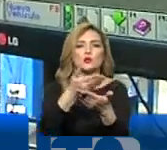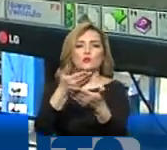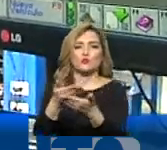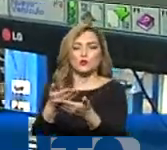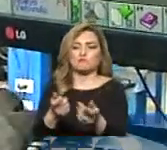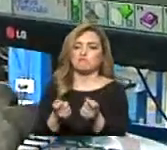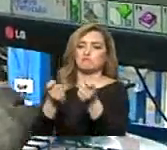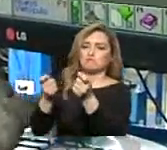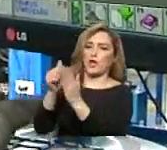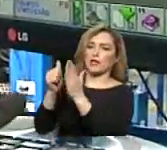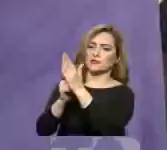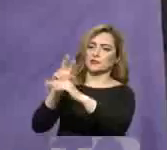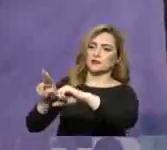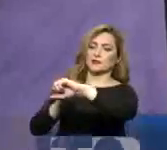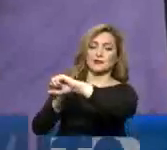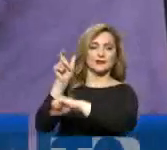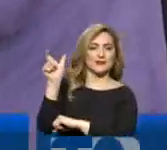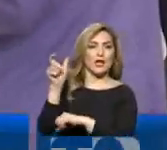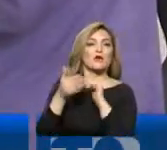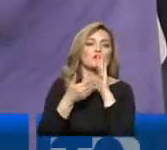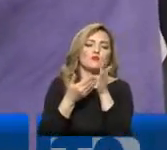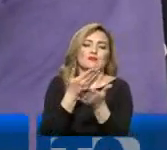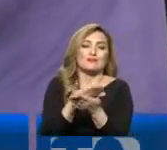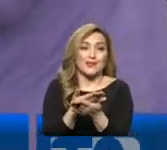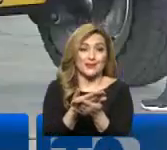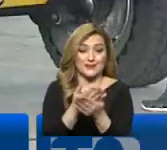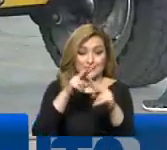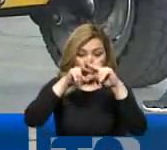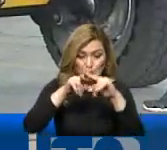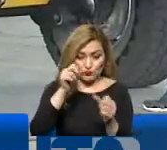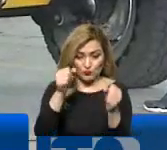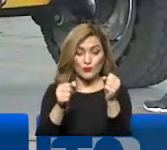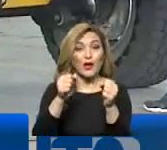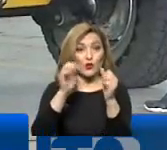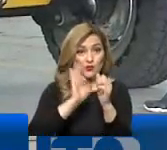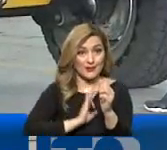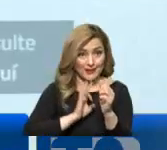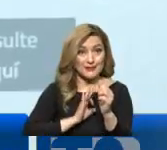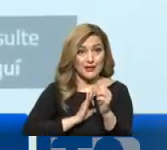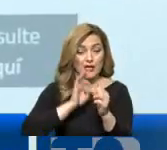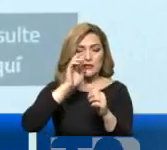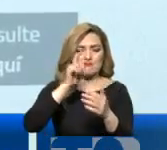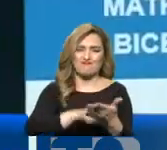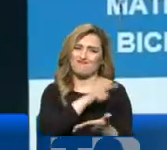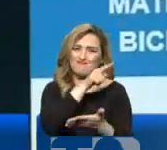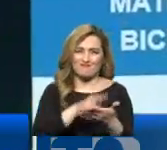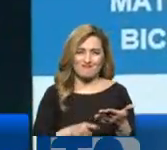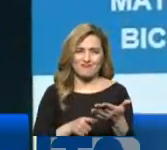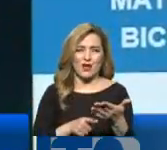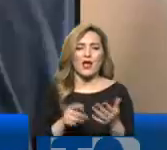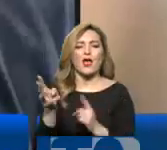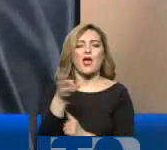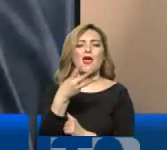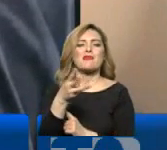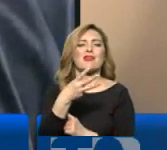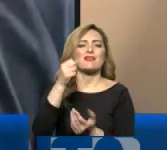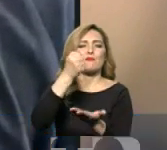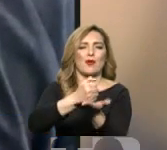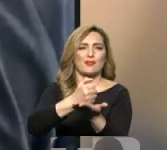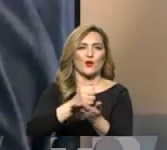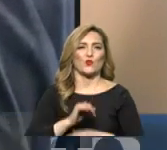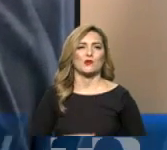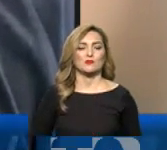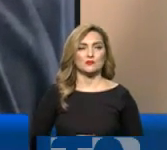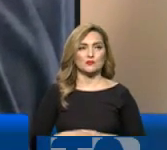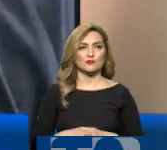Como por ejemplo, eliminar la revisión vehicular solo por este año y realizar la matriculación por internet. Es una de las